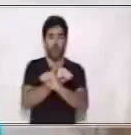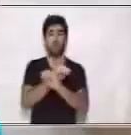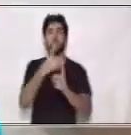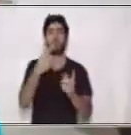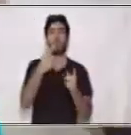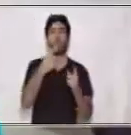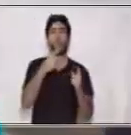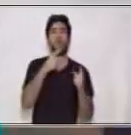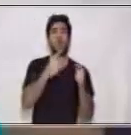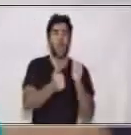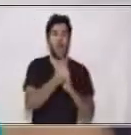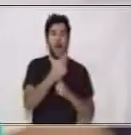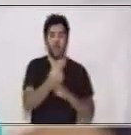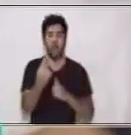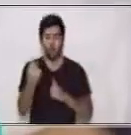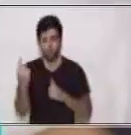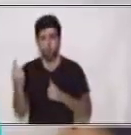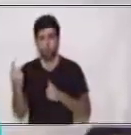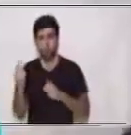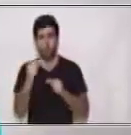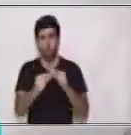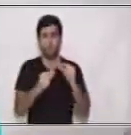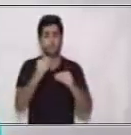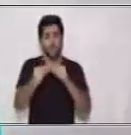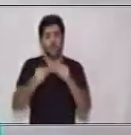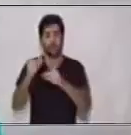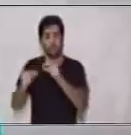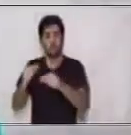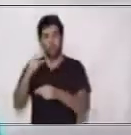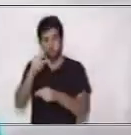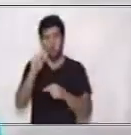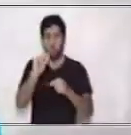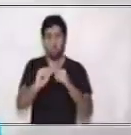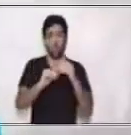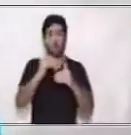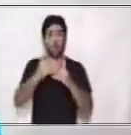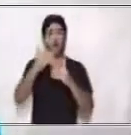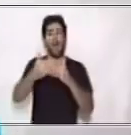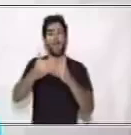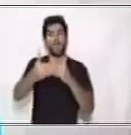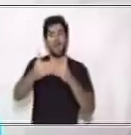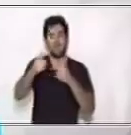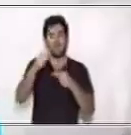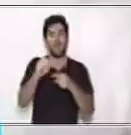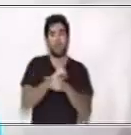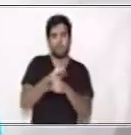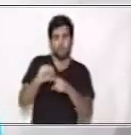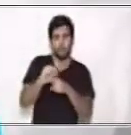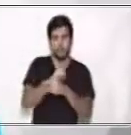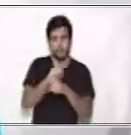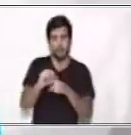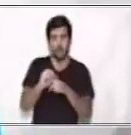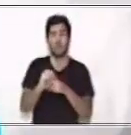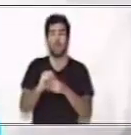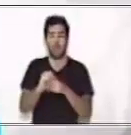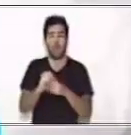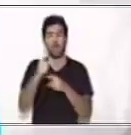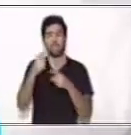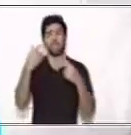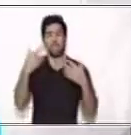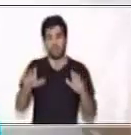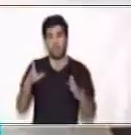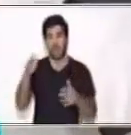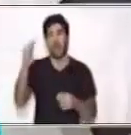otro, paso a paso. Conforme usted va avanzando, va agarrando práctica, usted ya va a